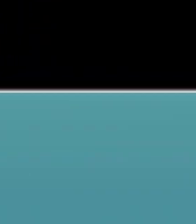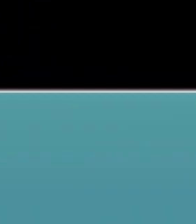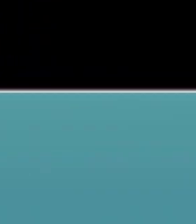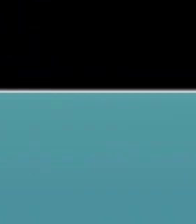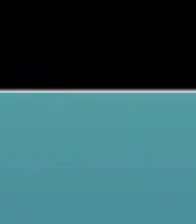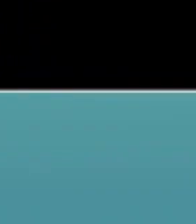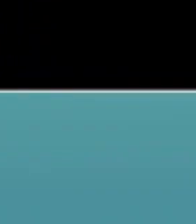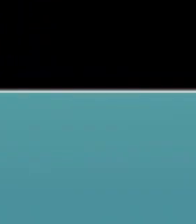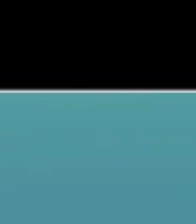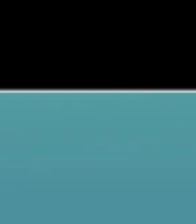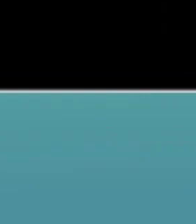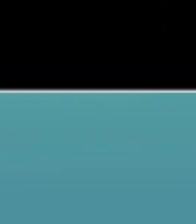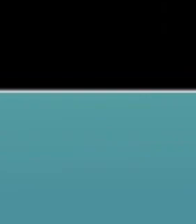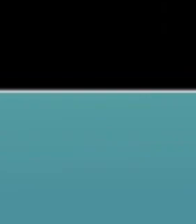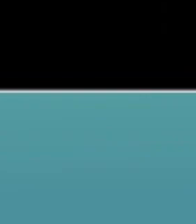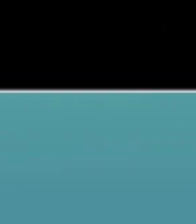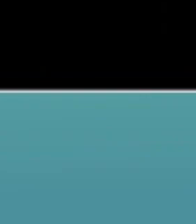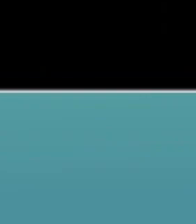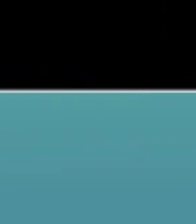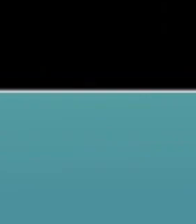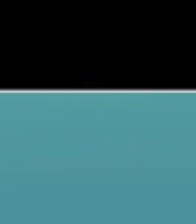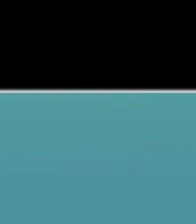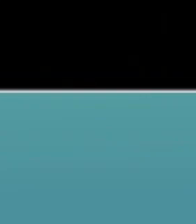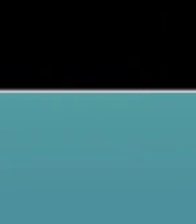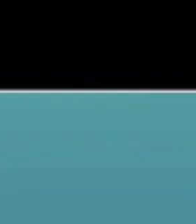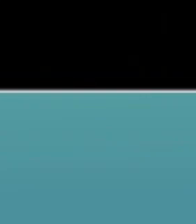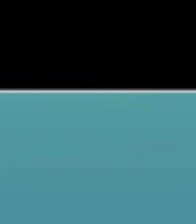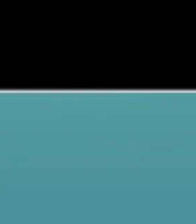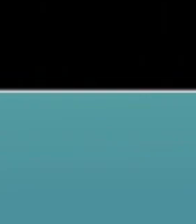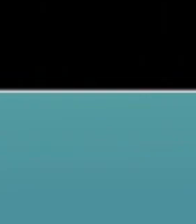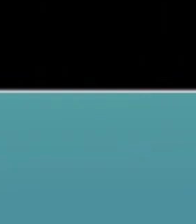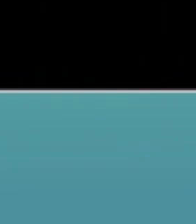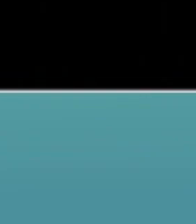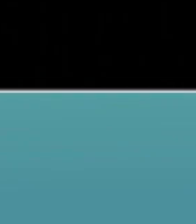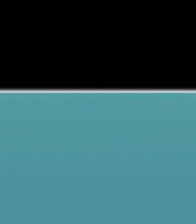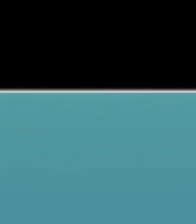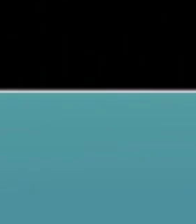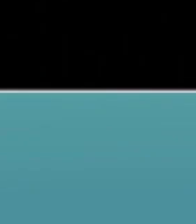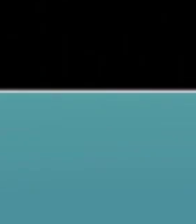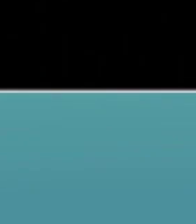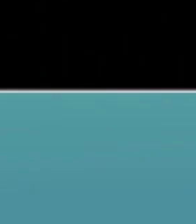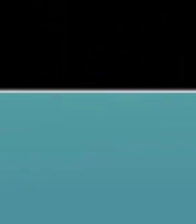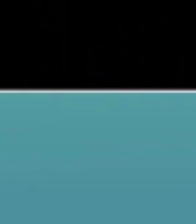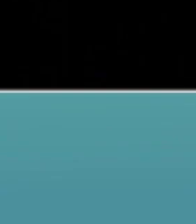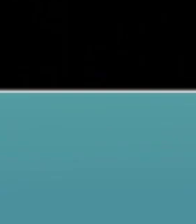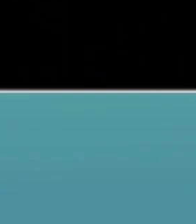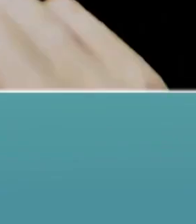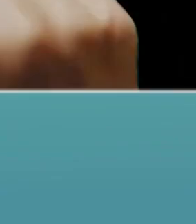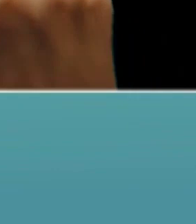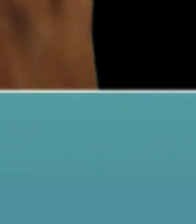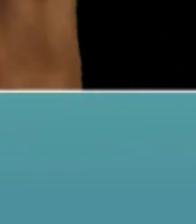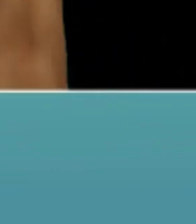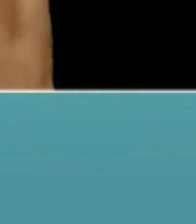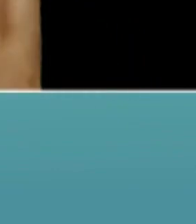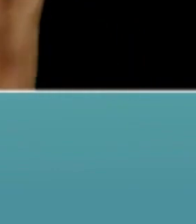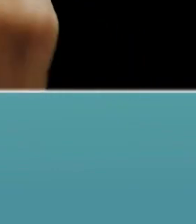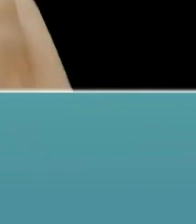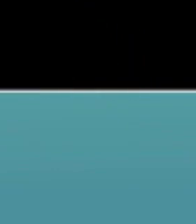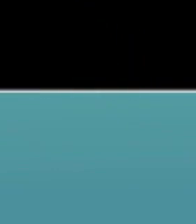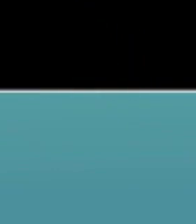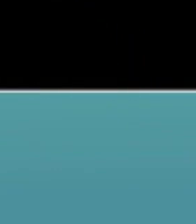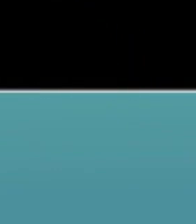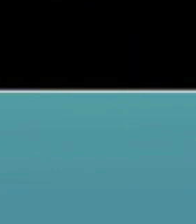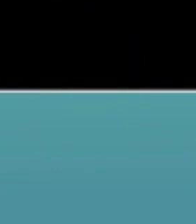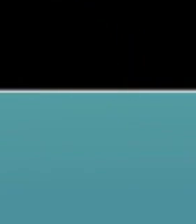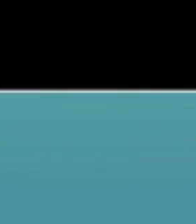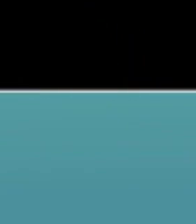¿Te imaginas qué maravilla? Qué fantástico. Es que la creatividad peruana relacionada a la sabiduría es única en